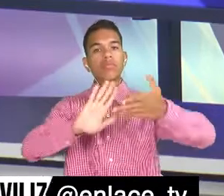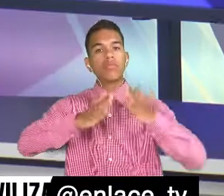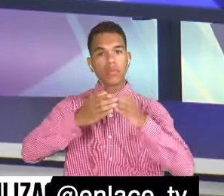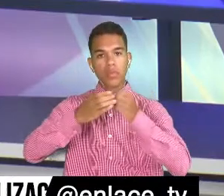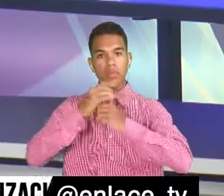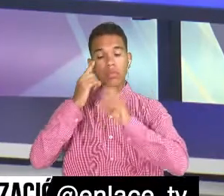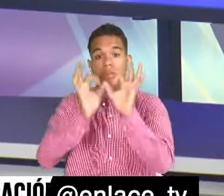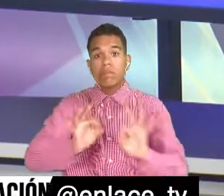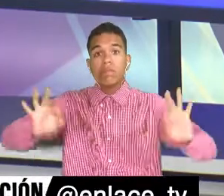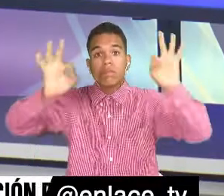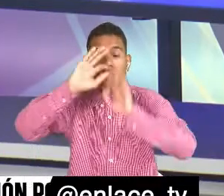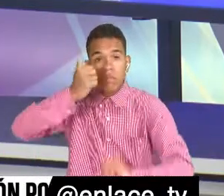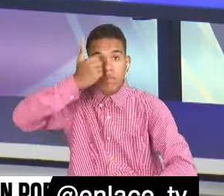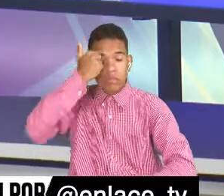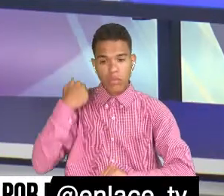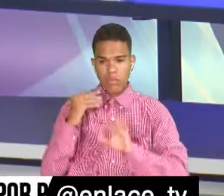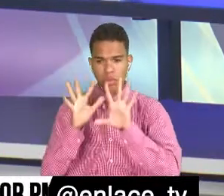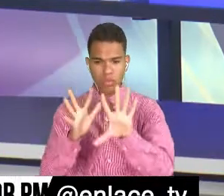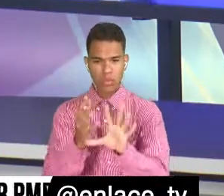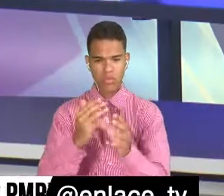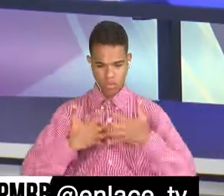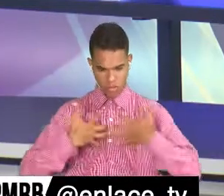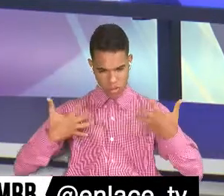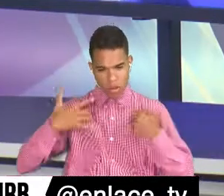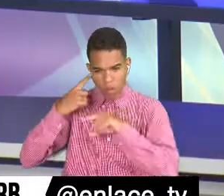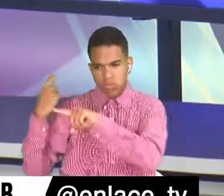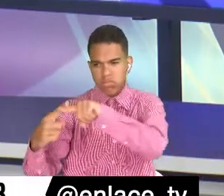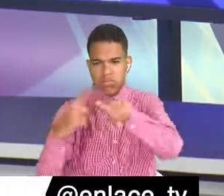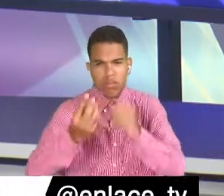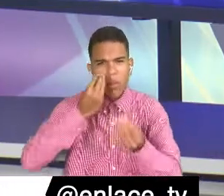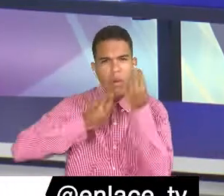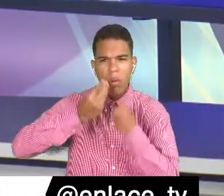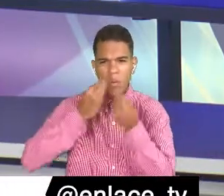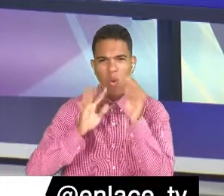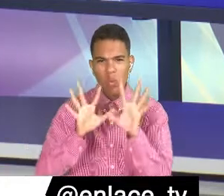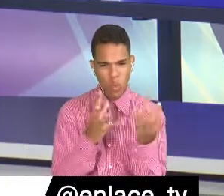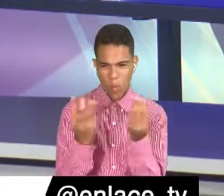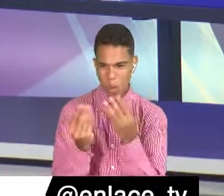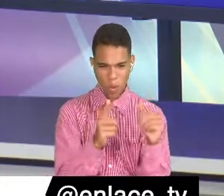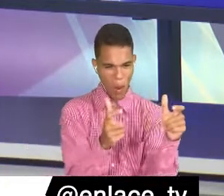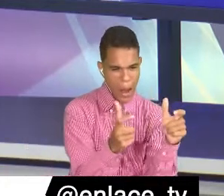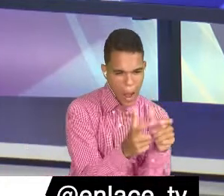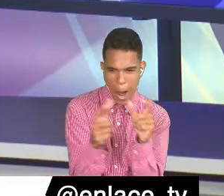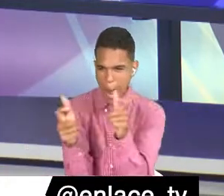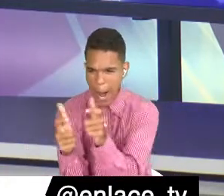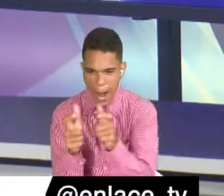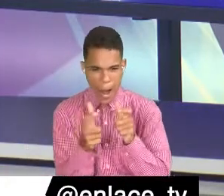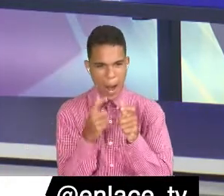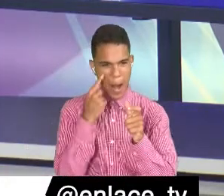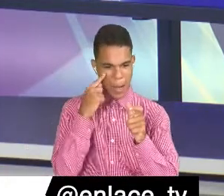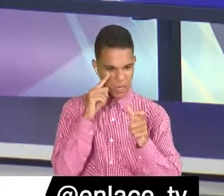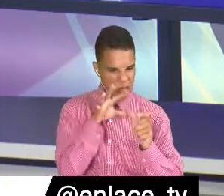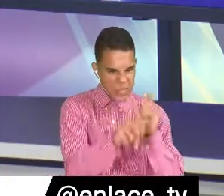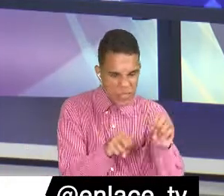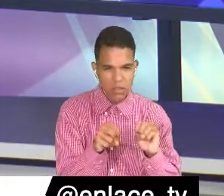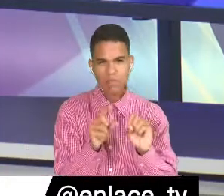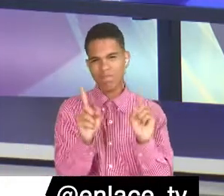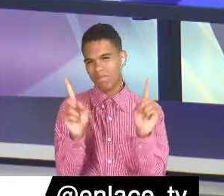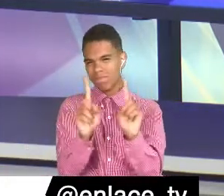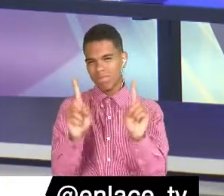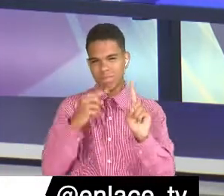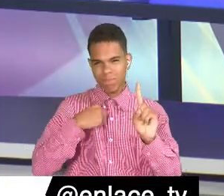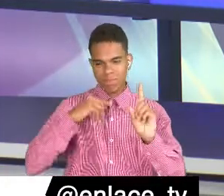esta semana mayor especies que se encuentran en vía de extinción y evitar incurrir en sanciones por estos comportamientos que están establecidos en el nuevo